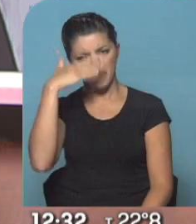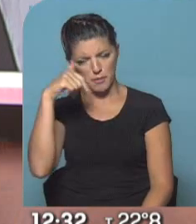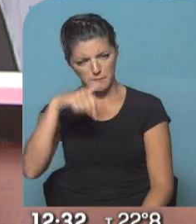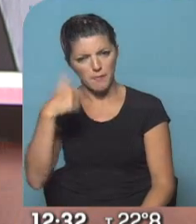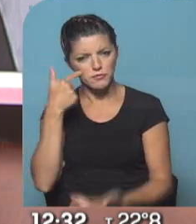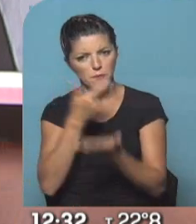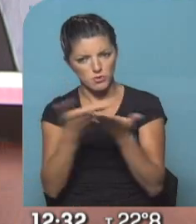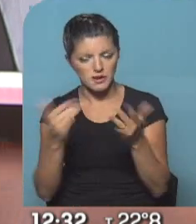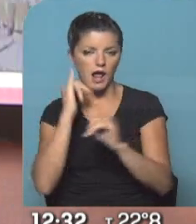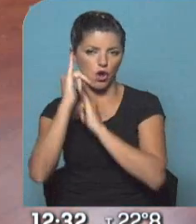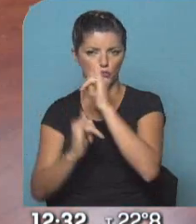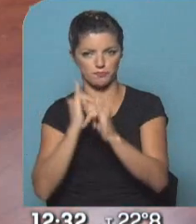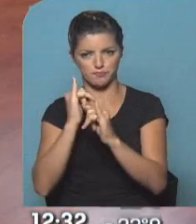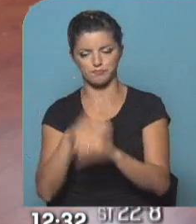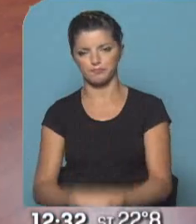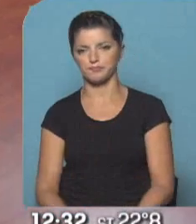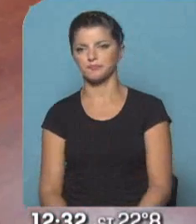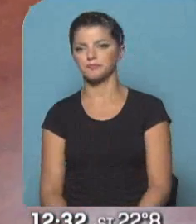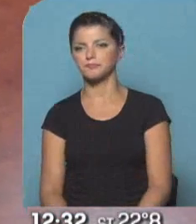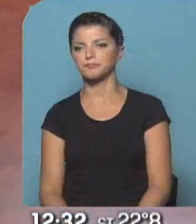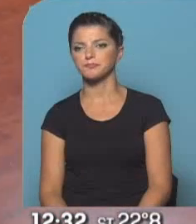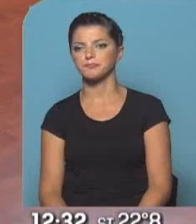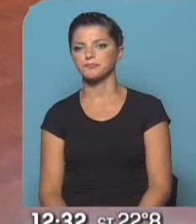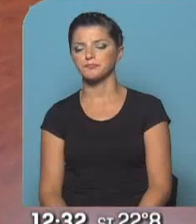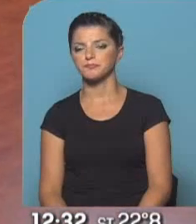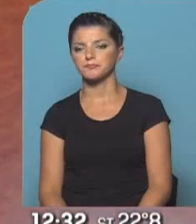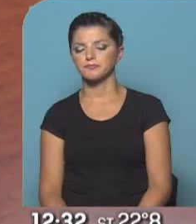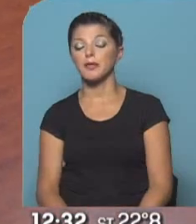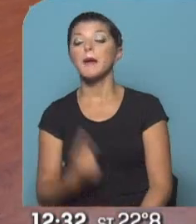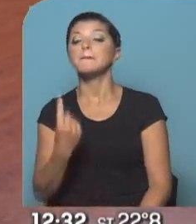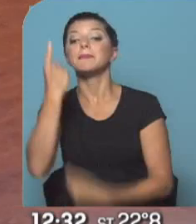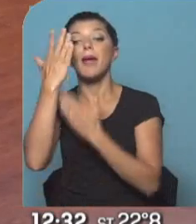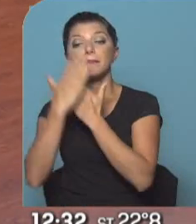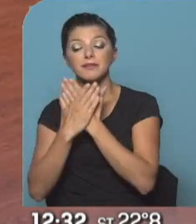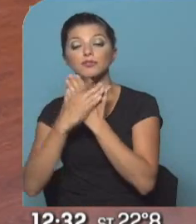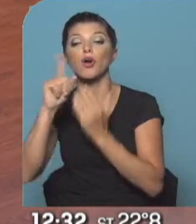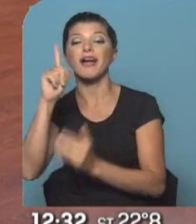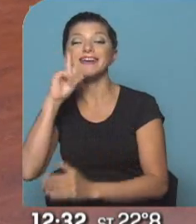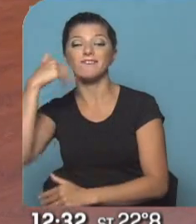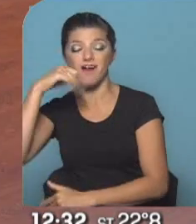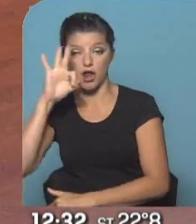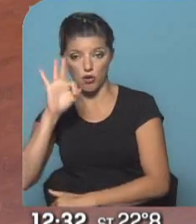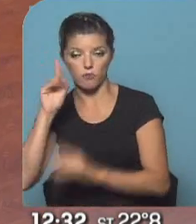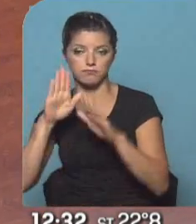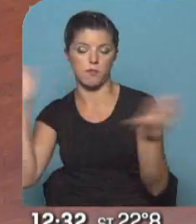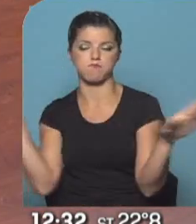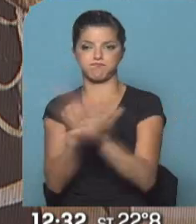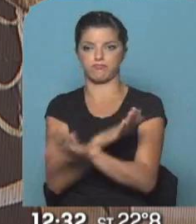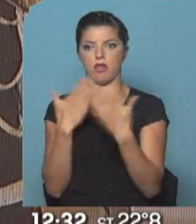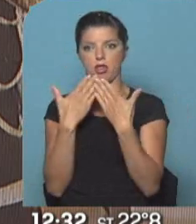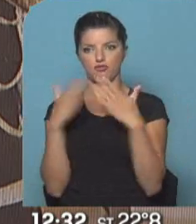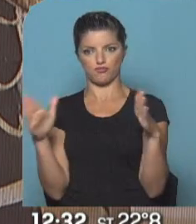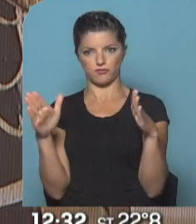que sucedió en estas visitas. Y la sorpresiva renuncia del primer ministro del Líbano, Saad Hariri, anunciada en